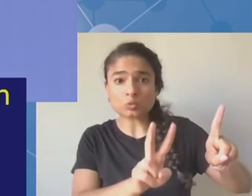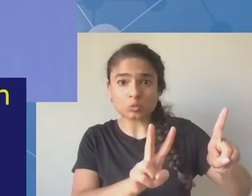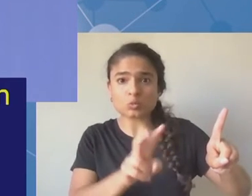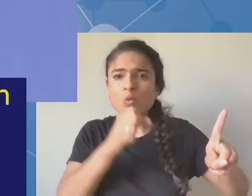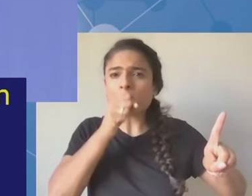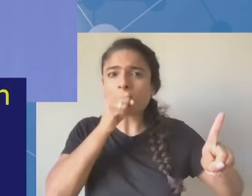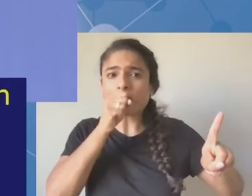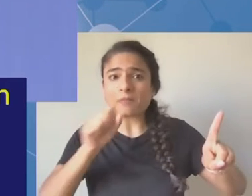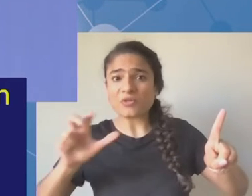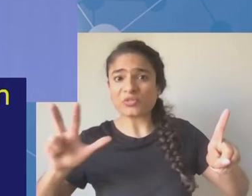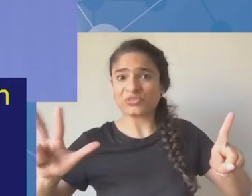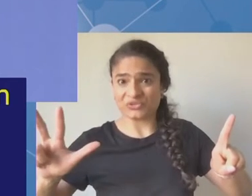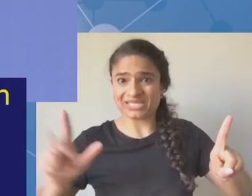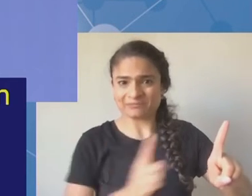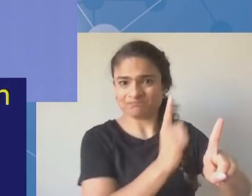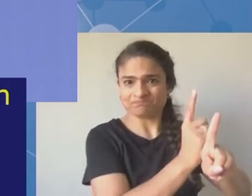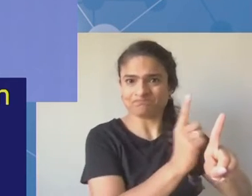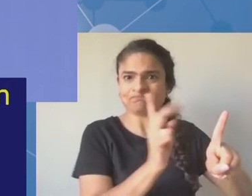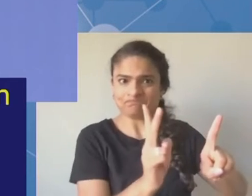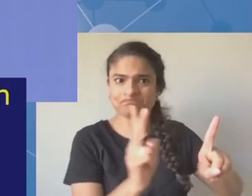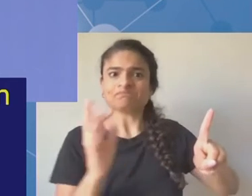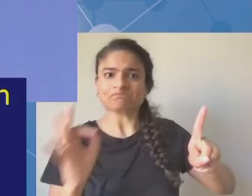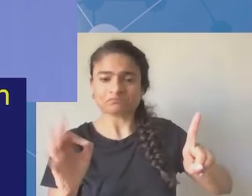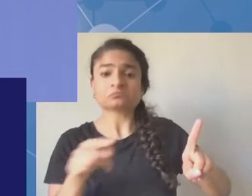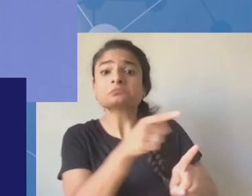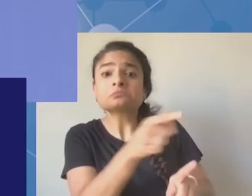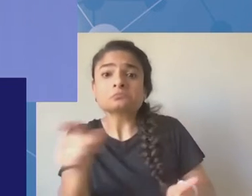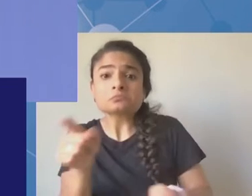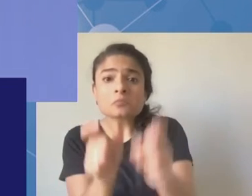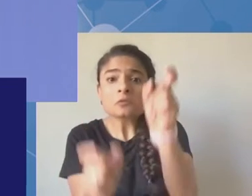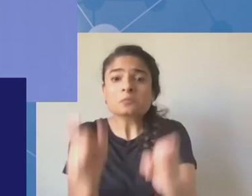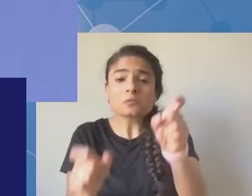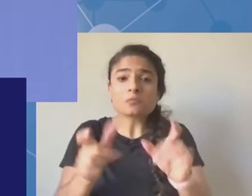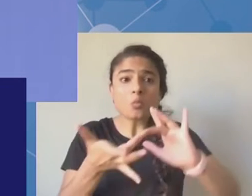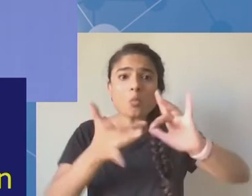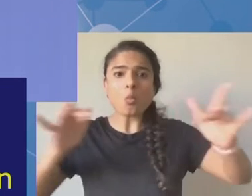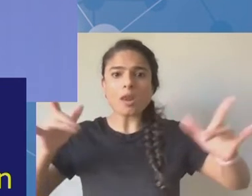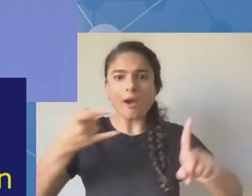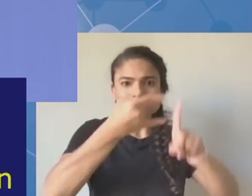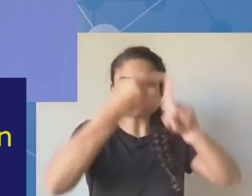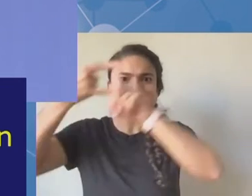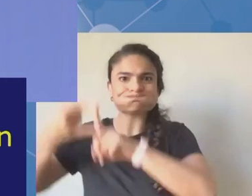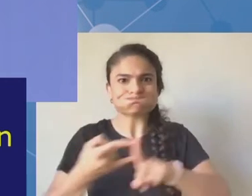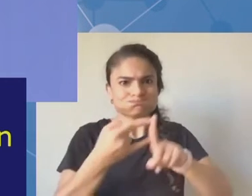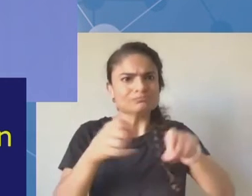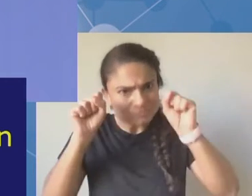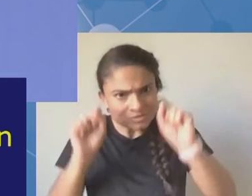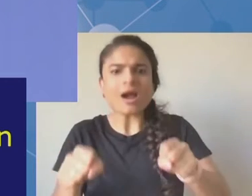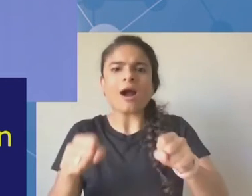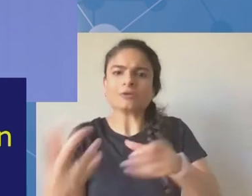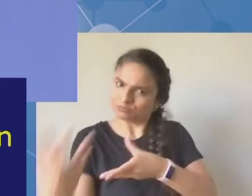segundo lugar, cederemos la palabra a los participantes en línea. Para comenzar, me gustaría